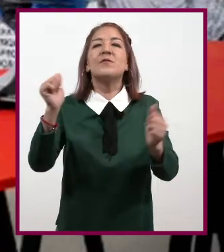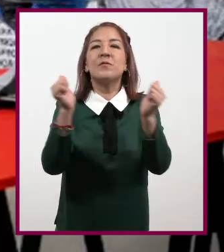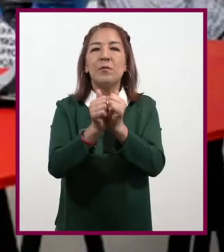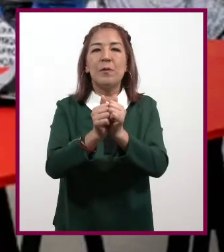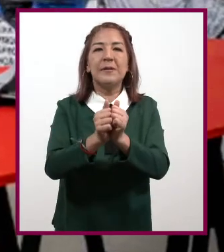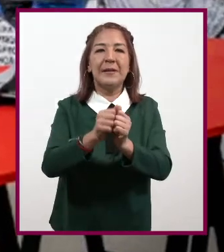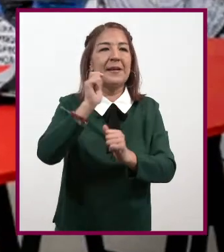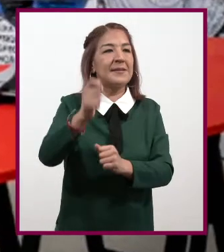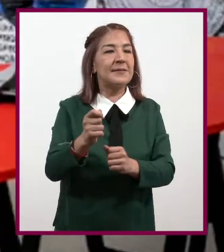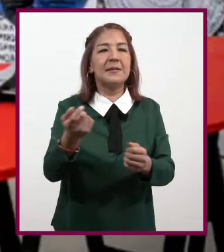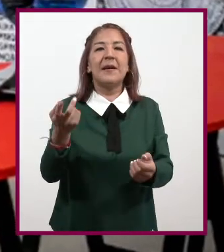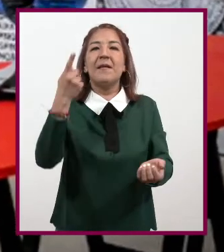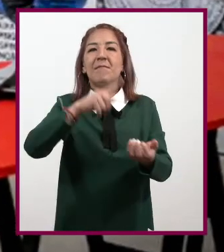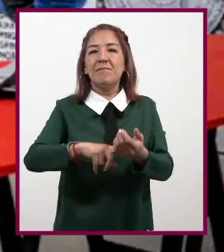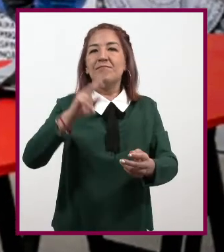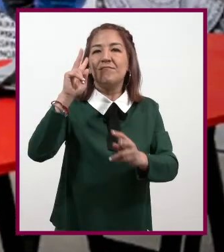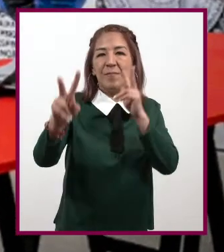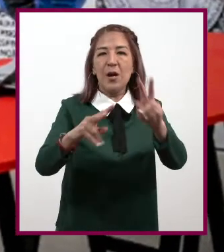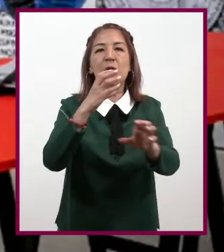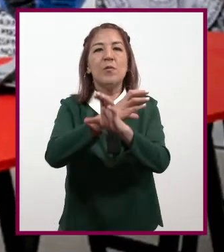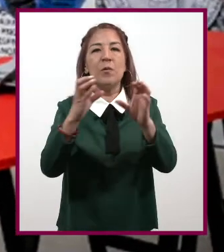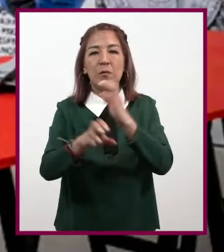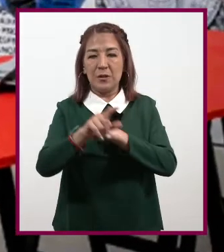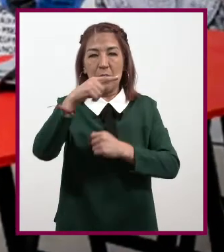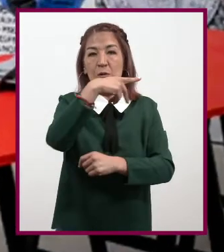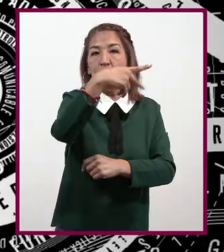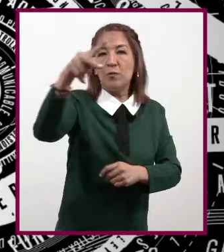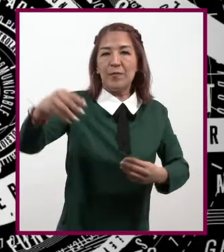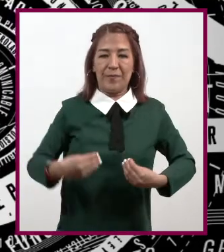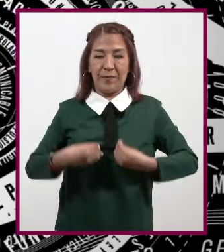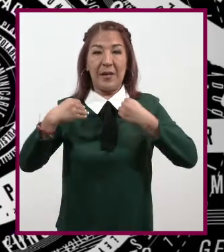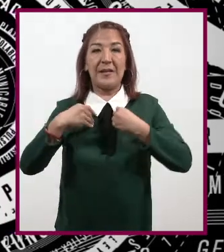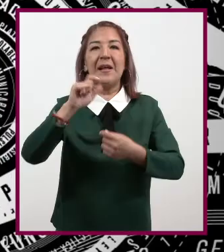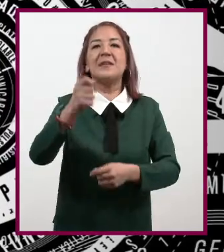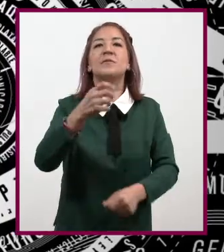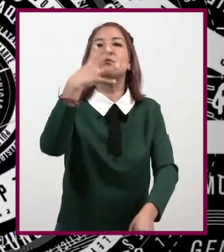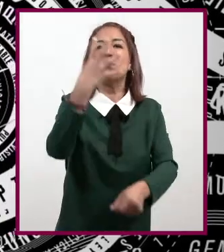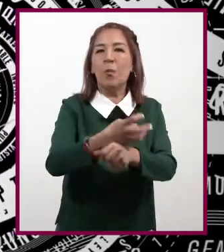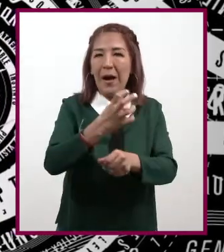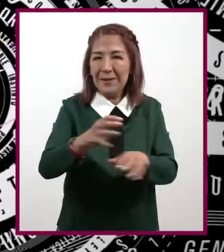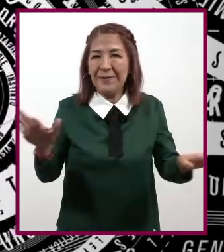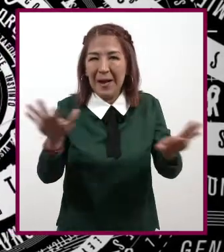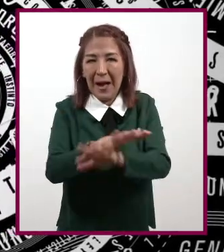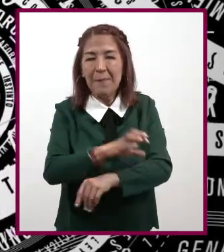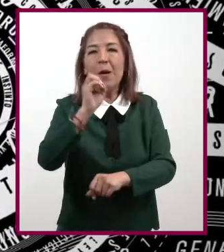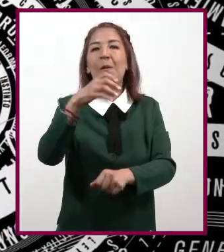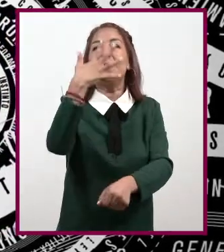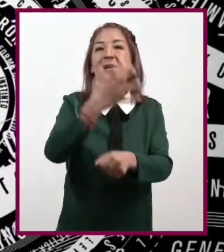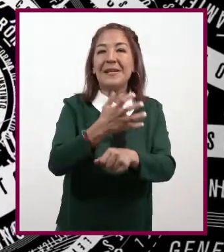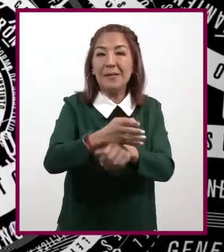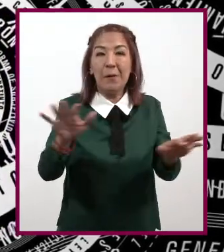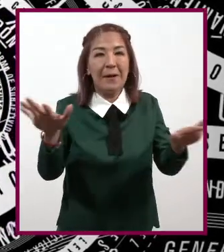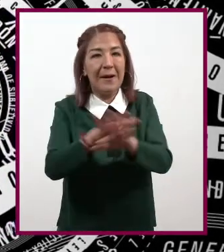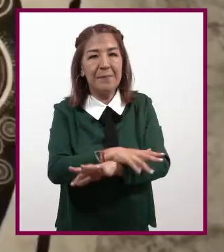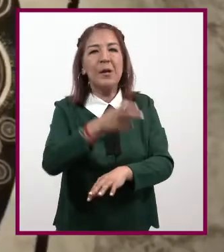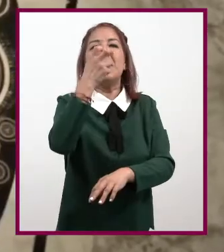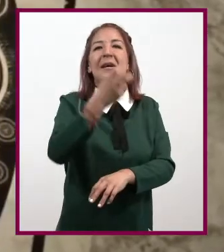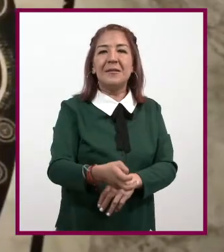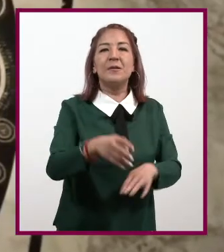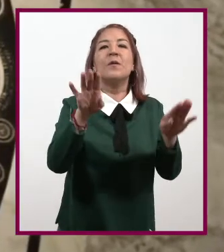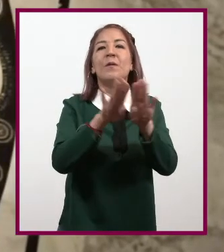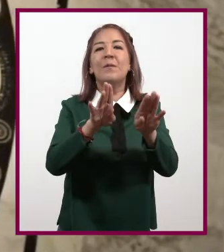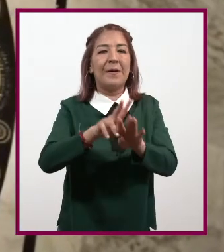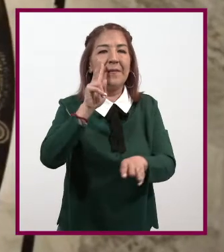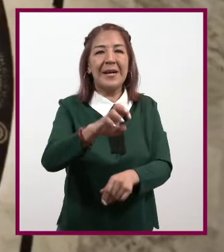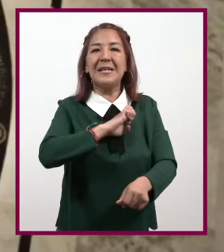las dimensiones superiores a la cual vivimos, a una cuarta dimensión o una quinta dimensión, y cómo esto también tiene